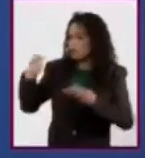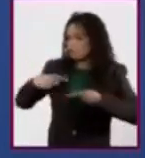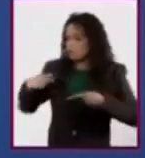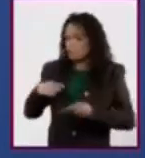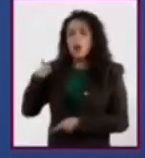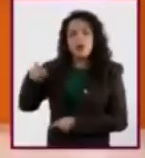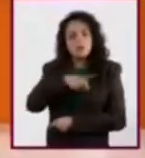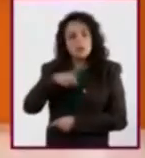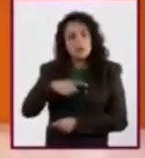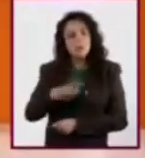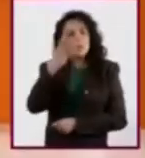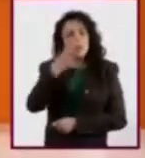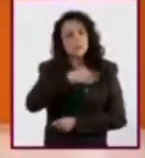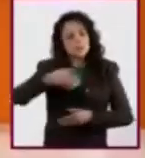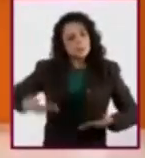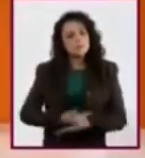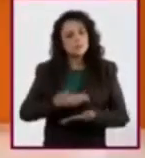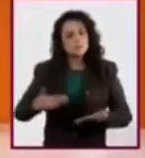3 hijos.